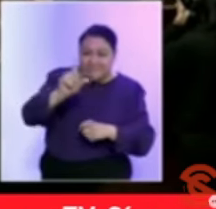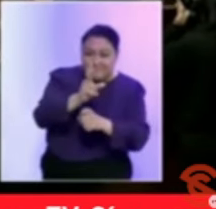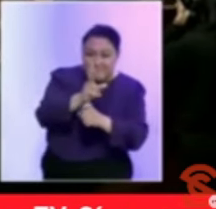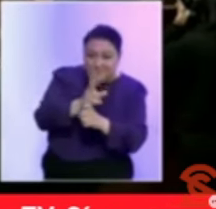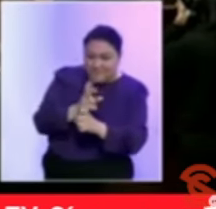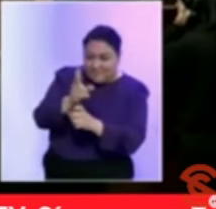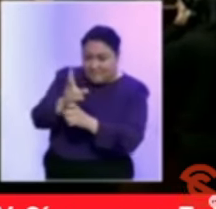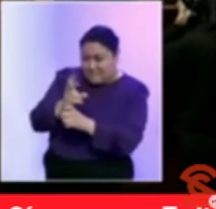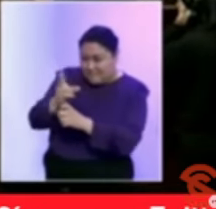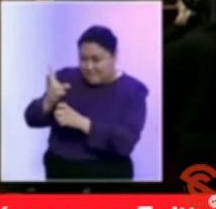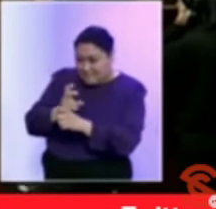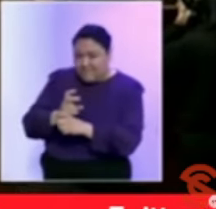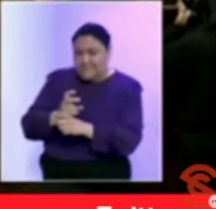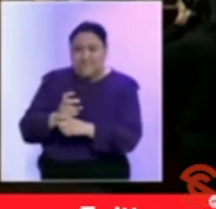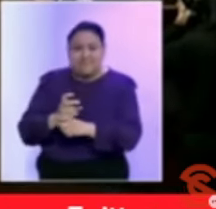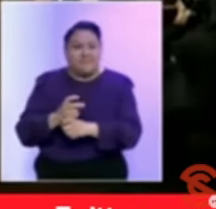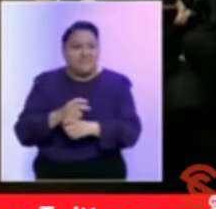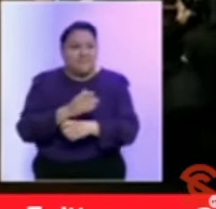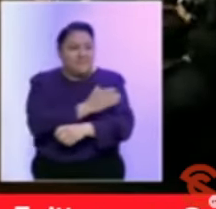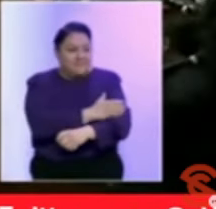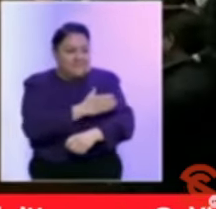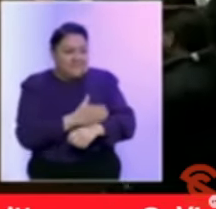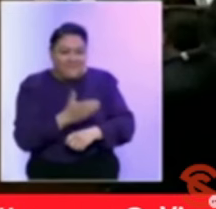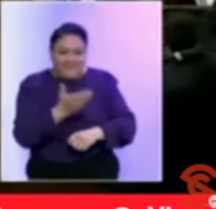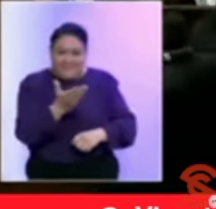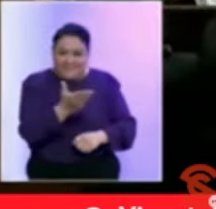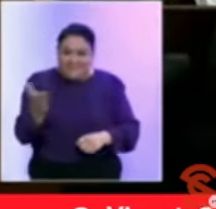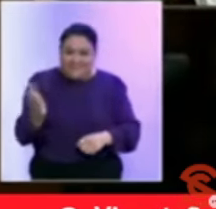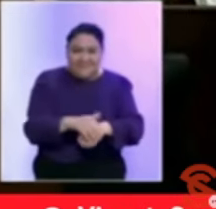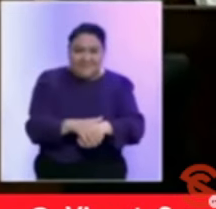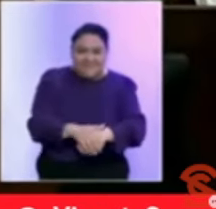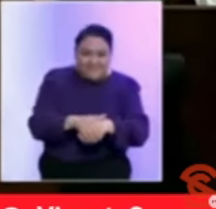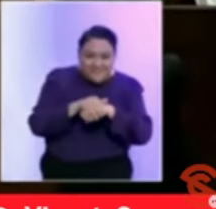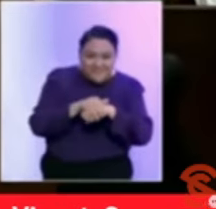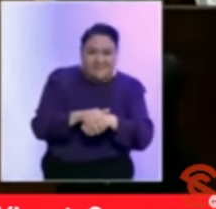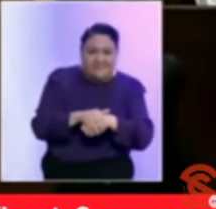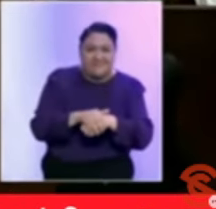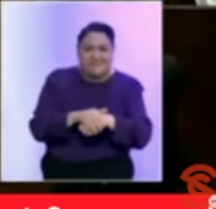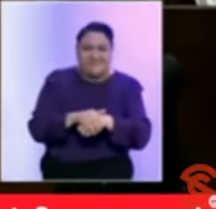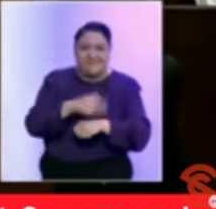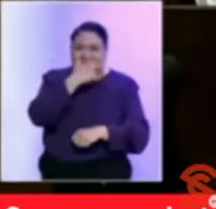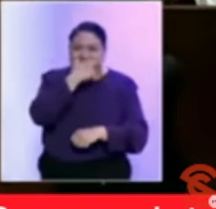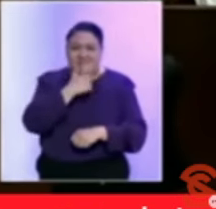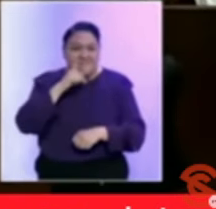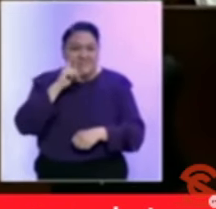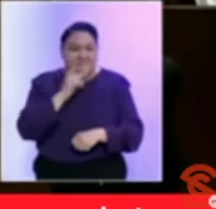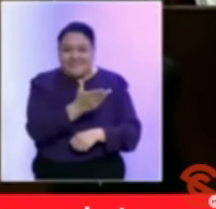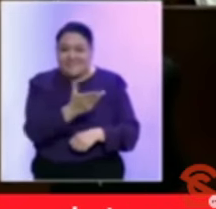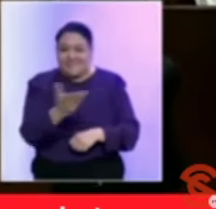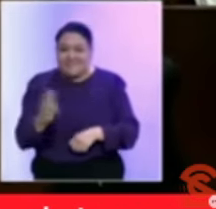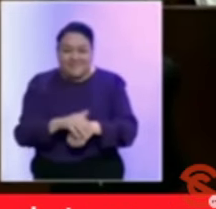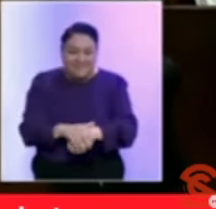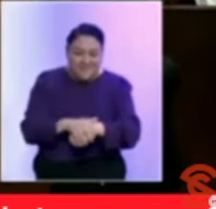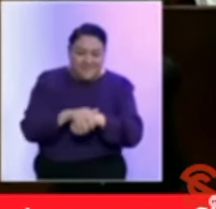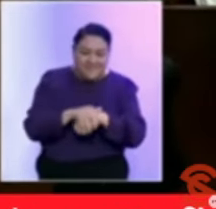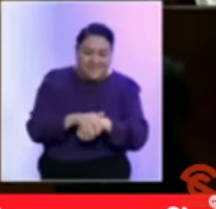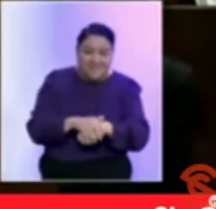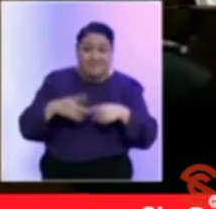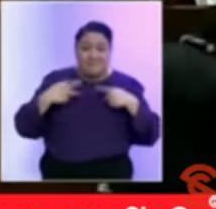especiales compañeros compañeras amigos amigas a quienes nos escuchan